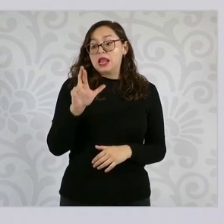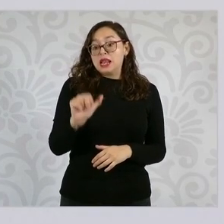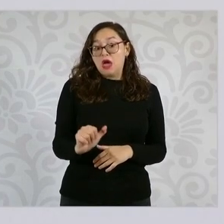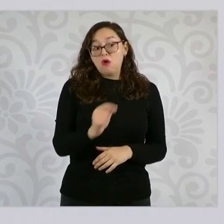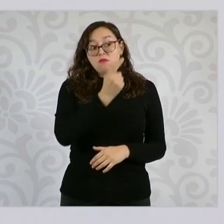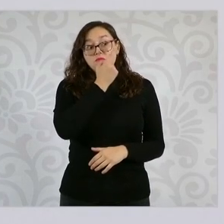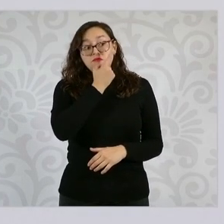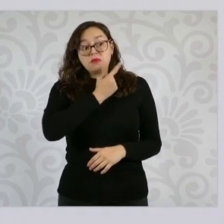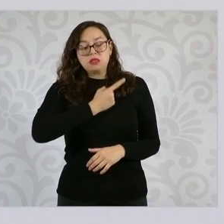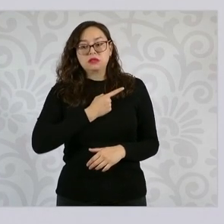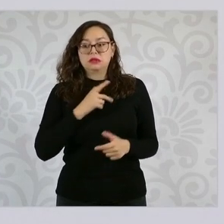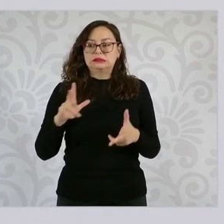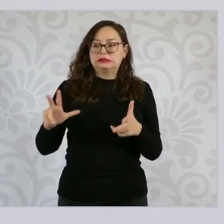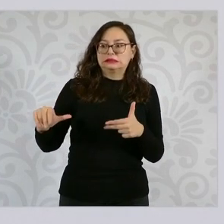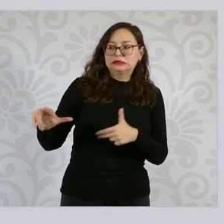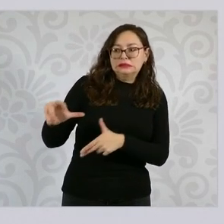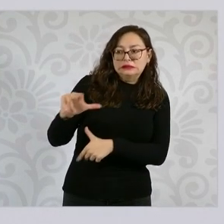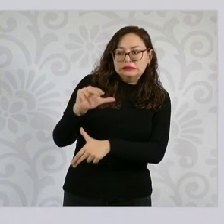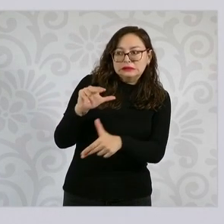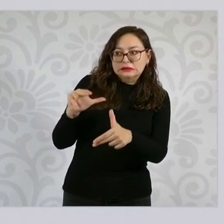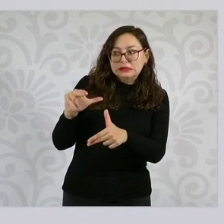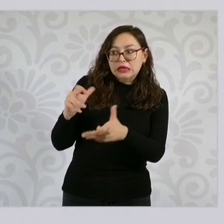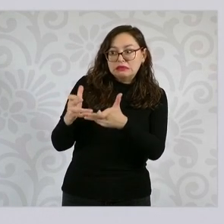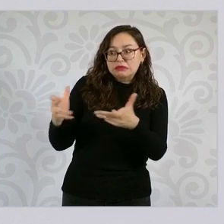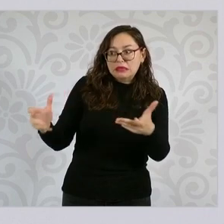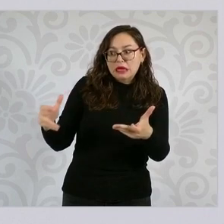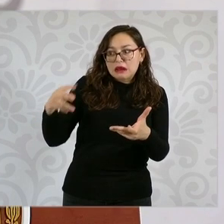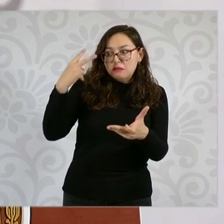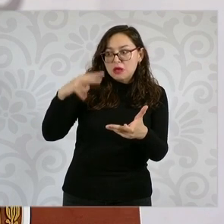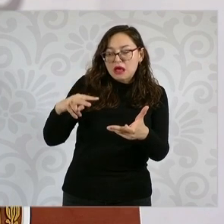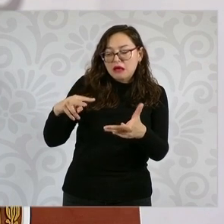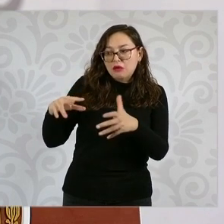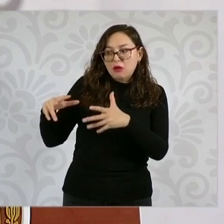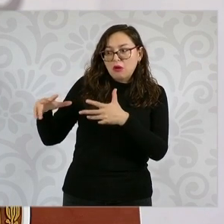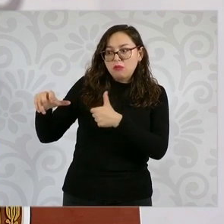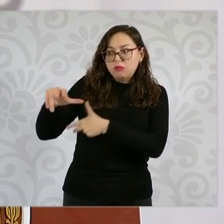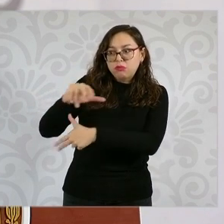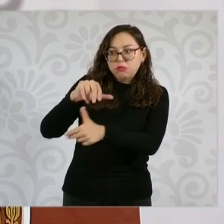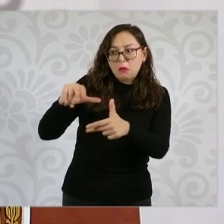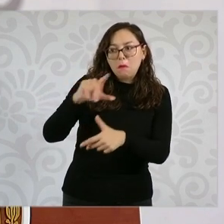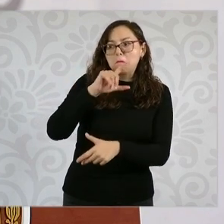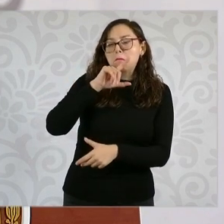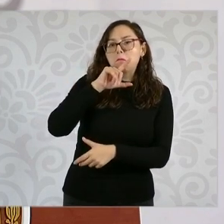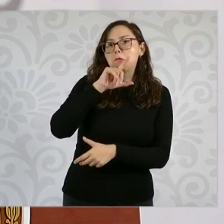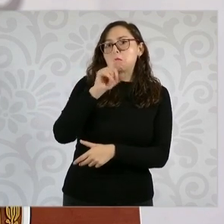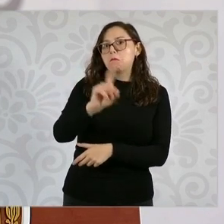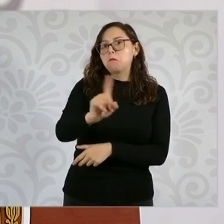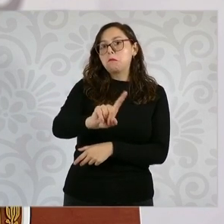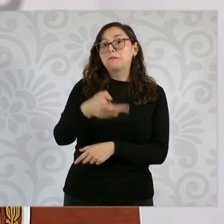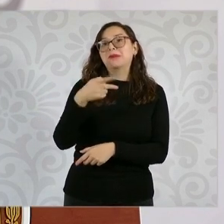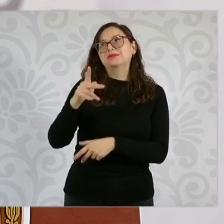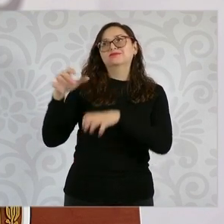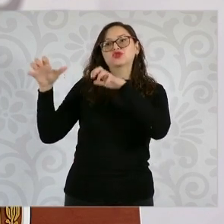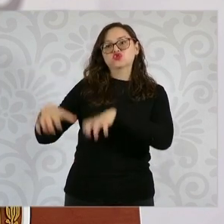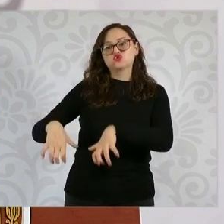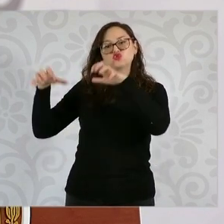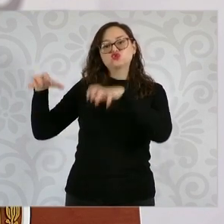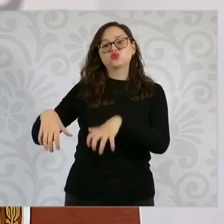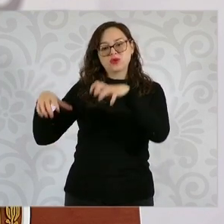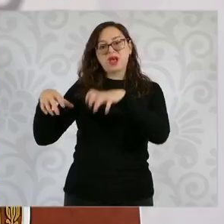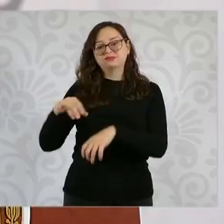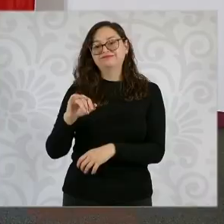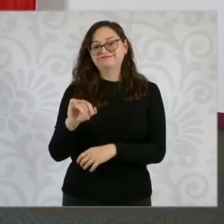que vaya a tocar las costas mexicanas, pero sí va a haber un incremento en las lluvias. De todas maneras, checamos ahora